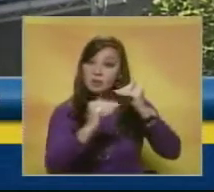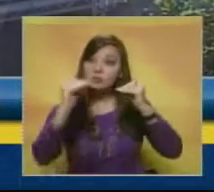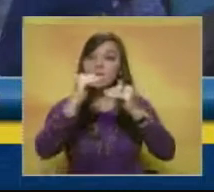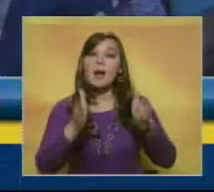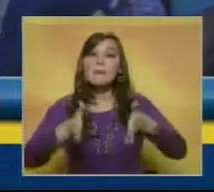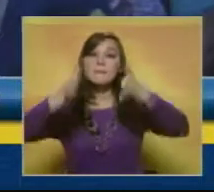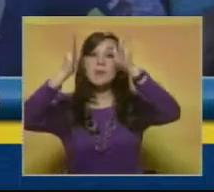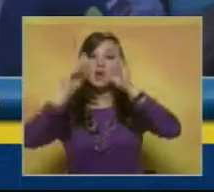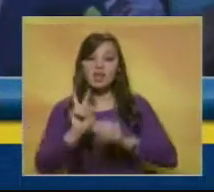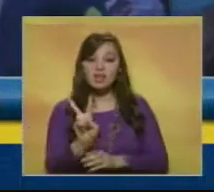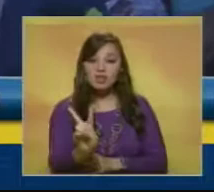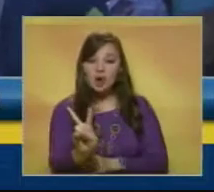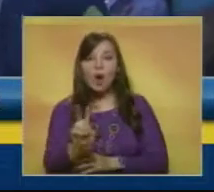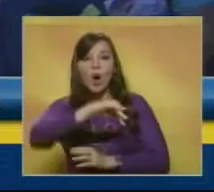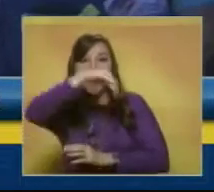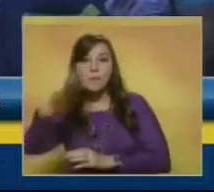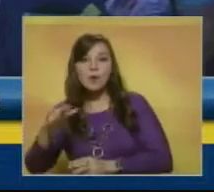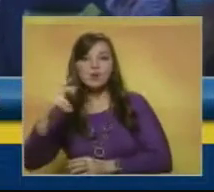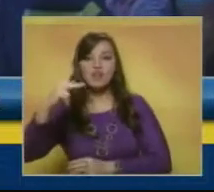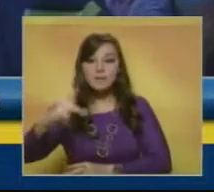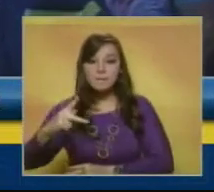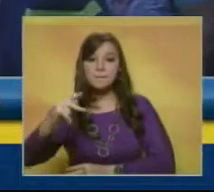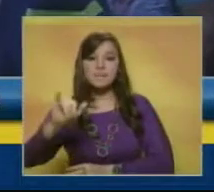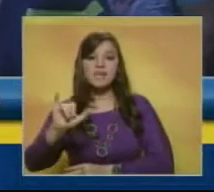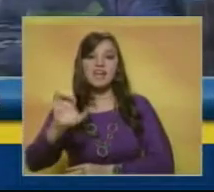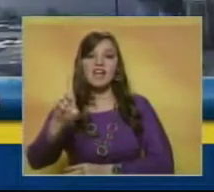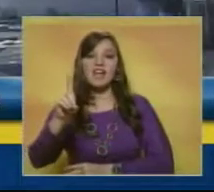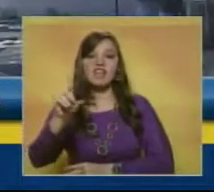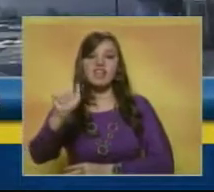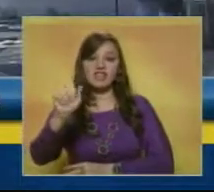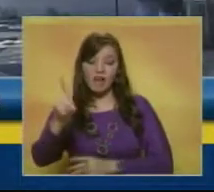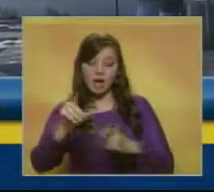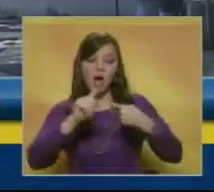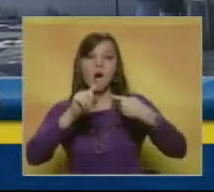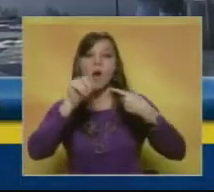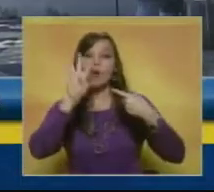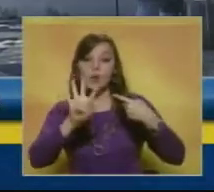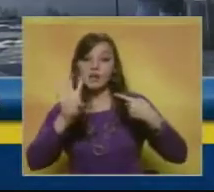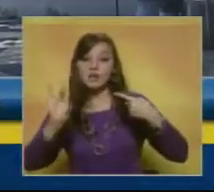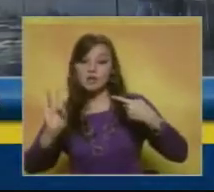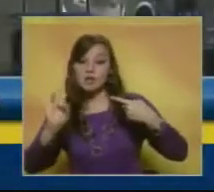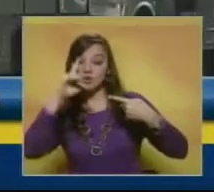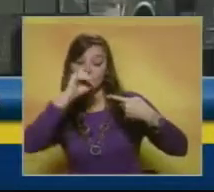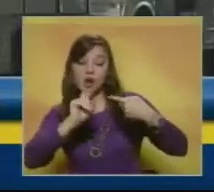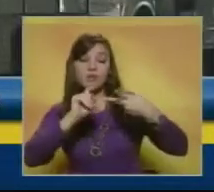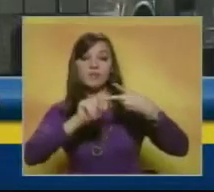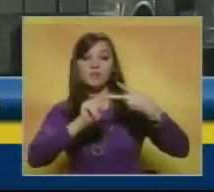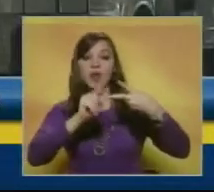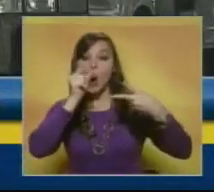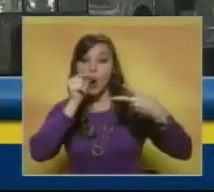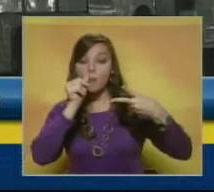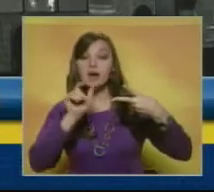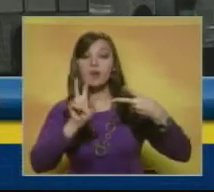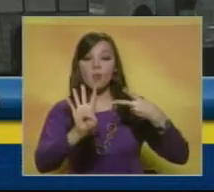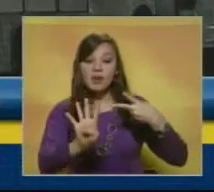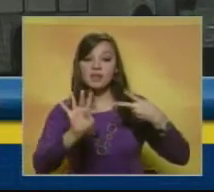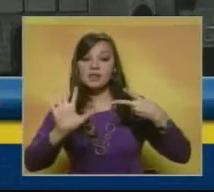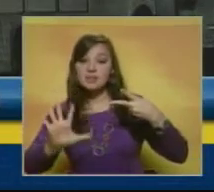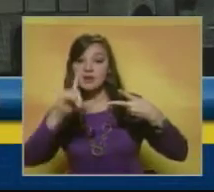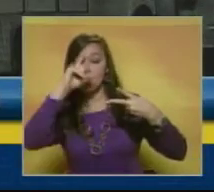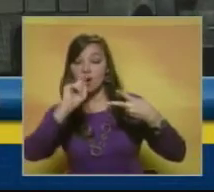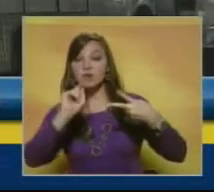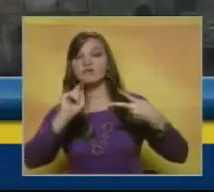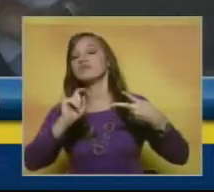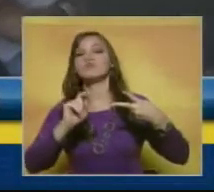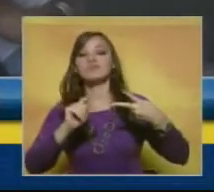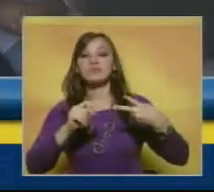2 de Montepiedad. Fueron identificados como Reinaldo Figueroa, de 48 años, y Omar Burguillos, de 45. Se